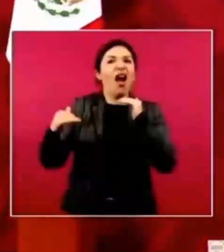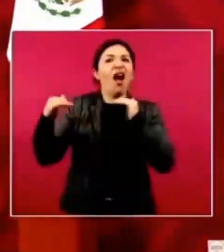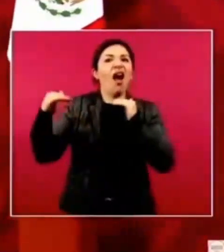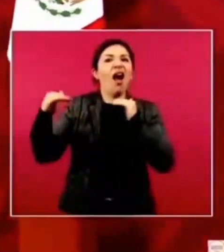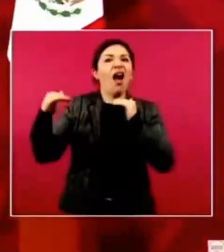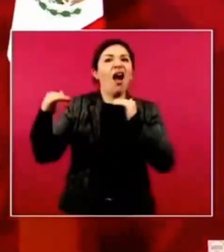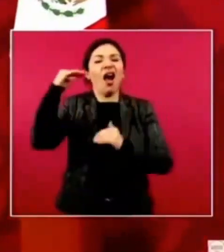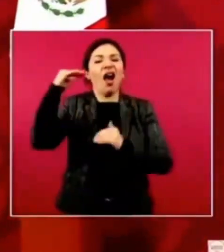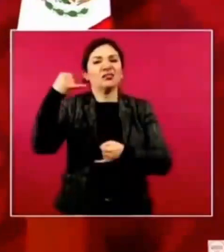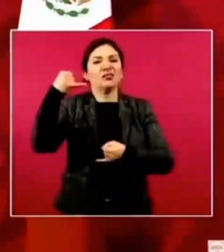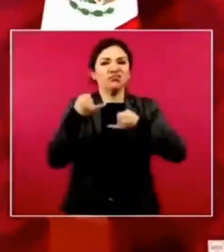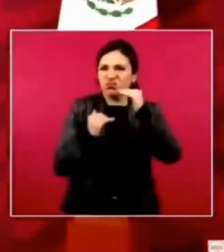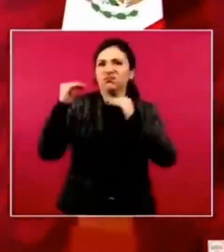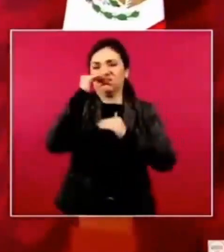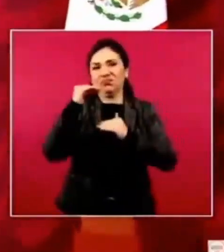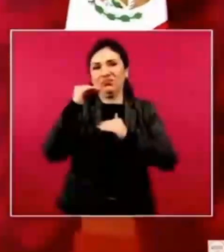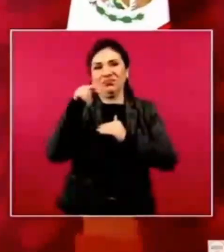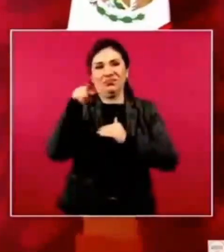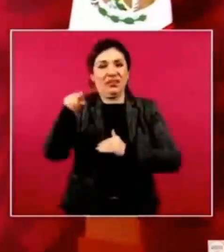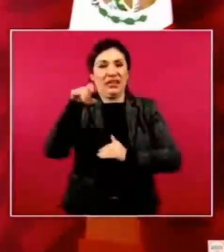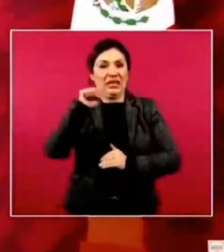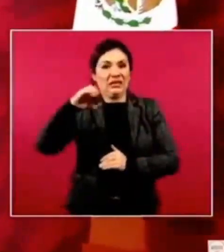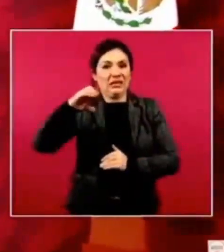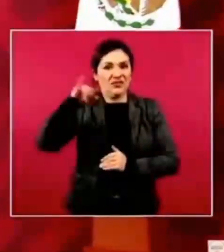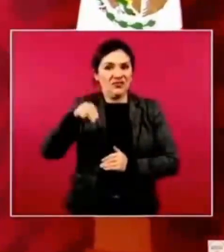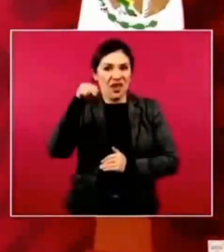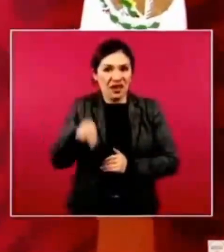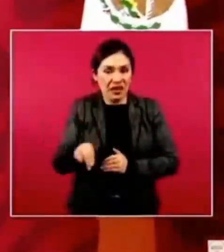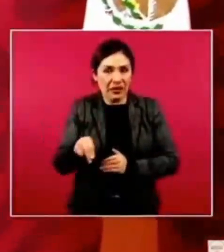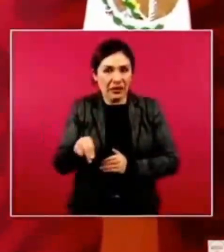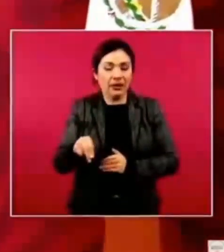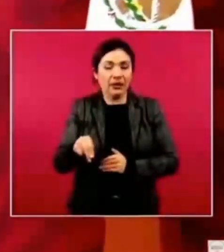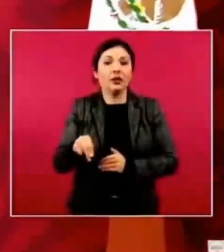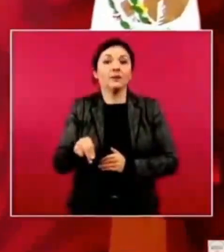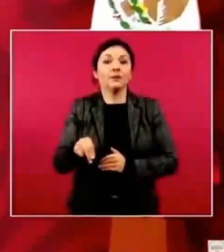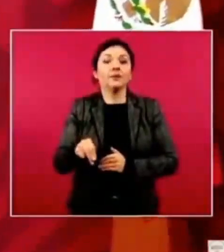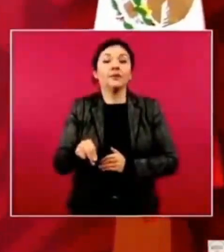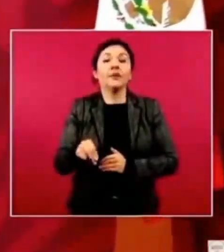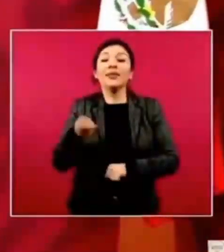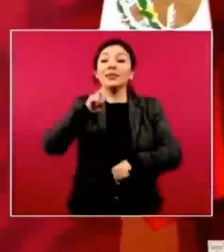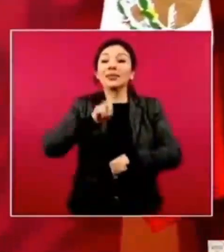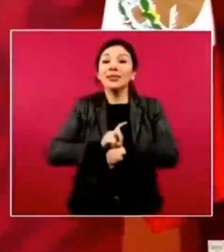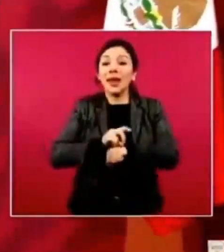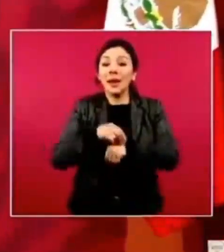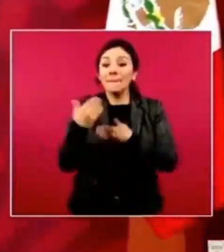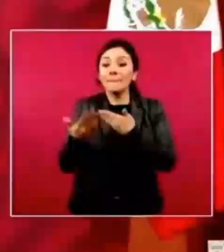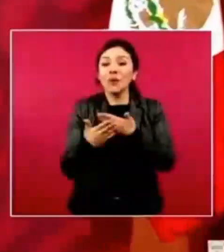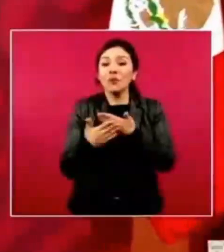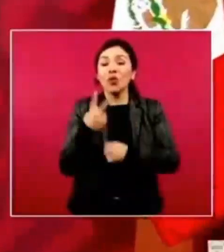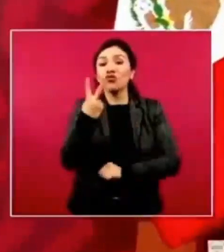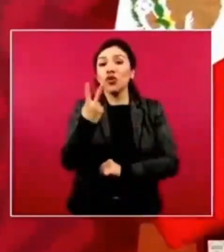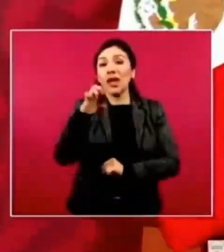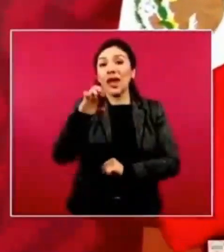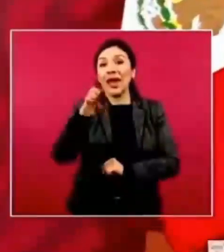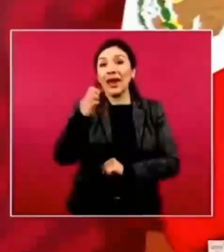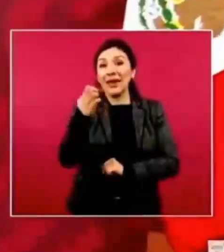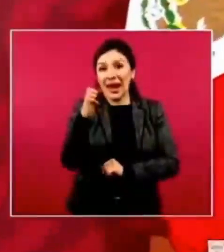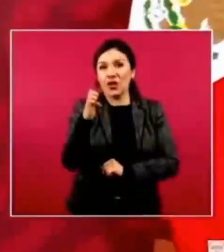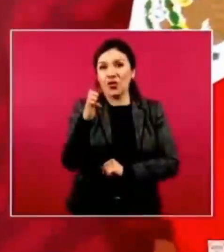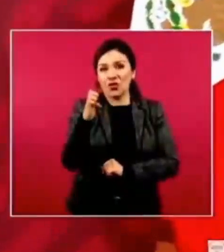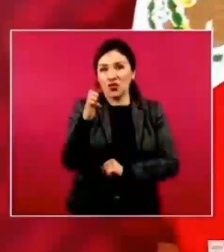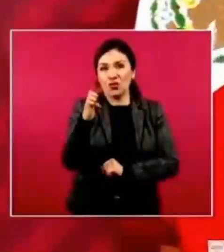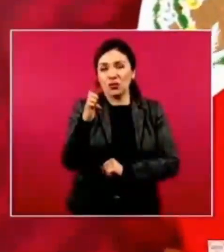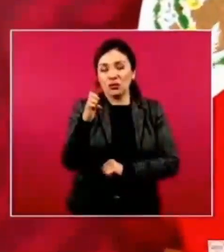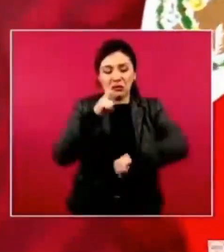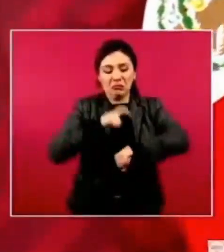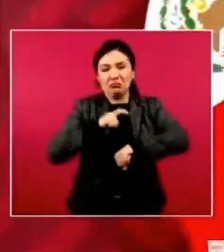ministra en la Suprema Corte, y el día 2 de enero, a más